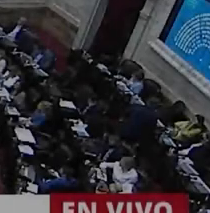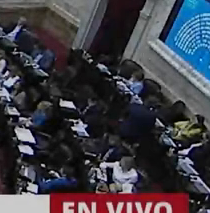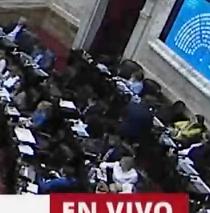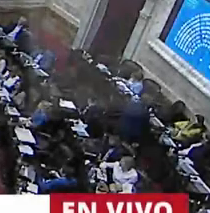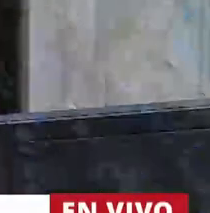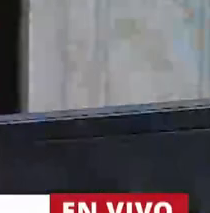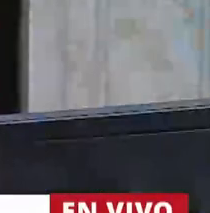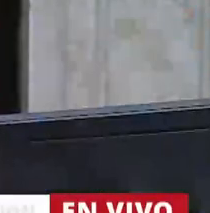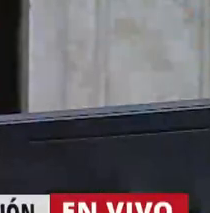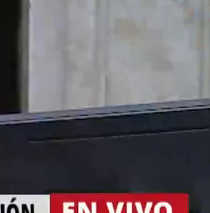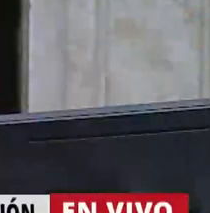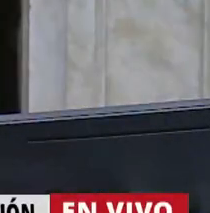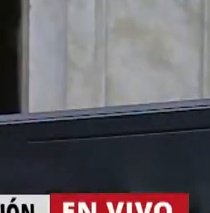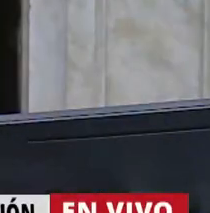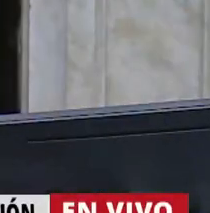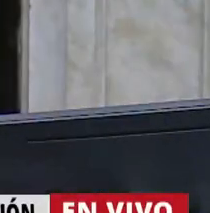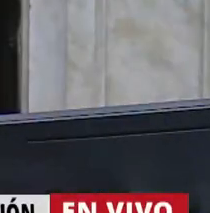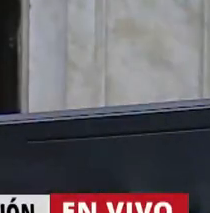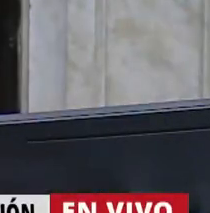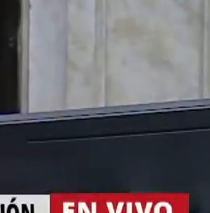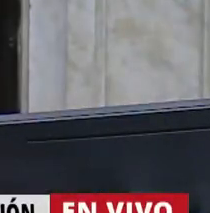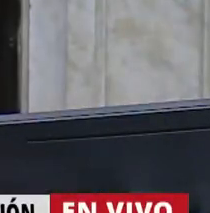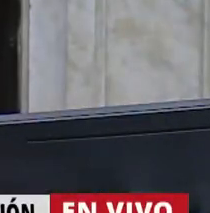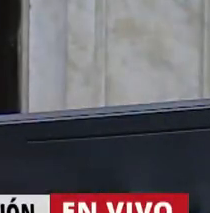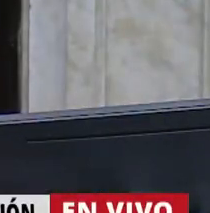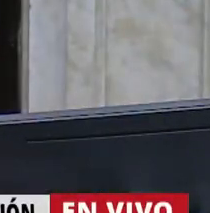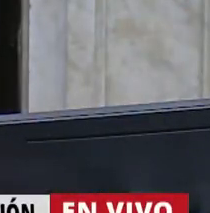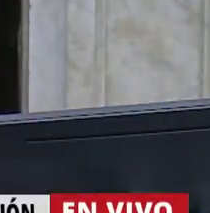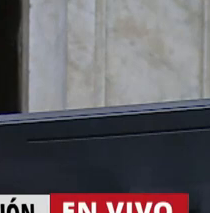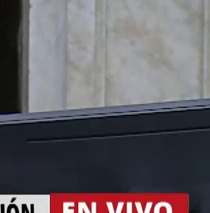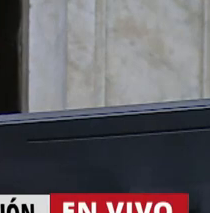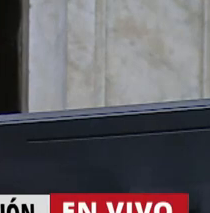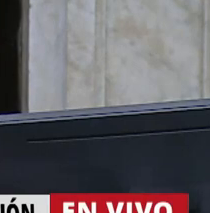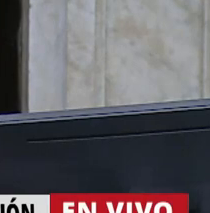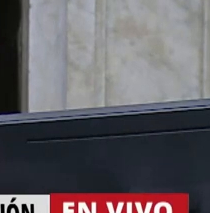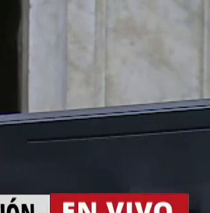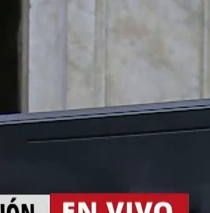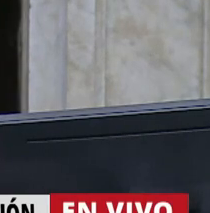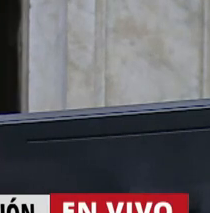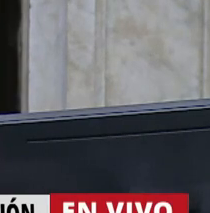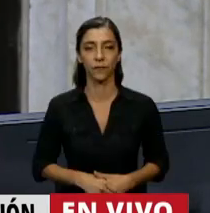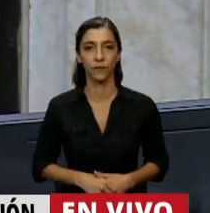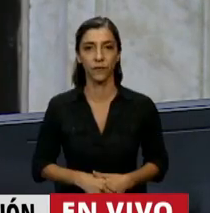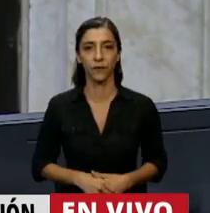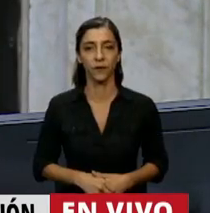El uso de la palabra, el diputado Karim Augusto Alumes Bodio.